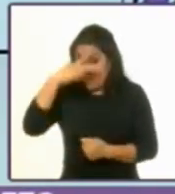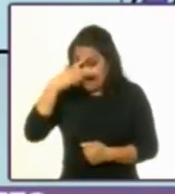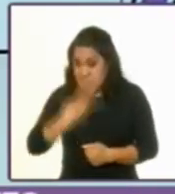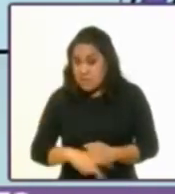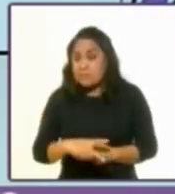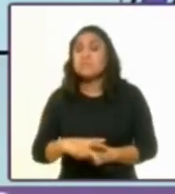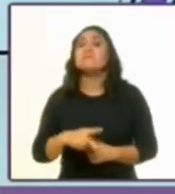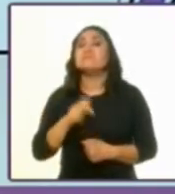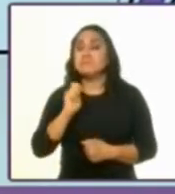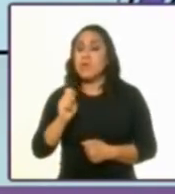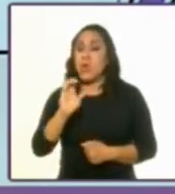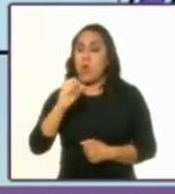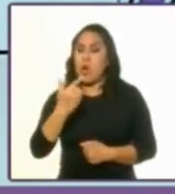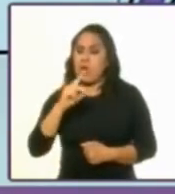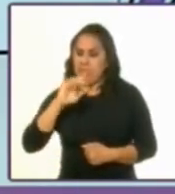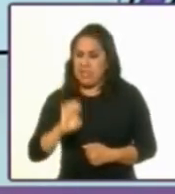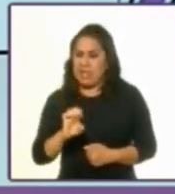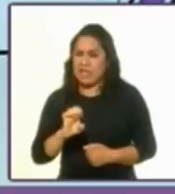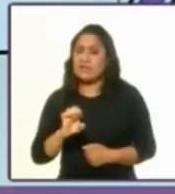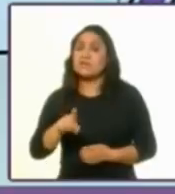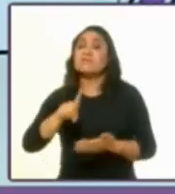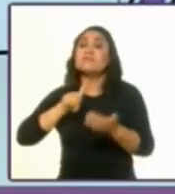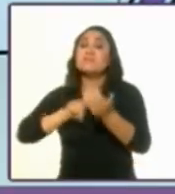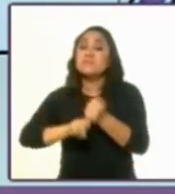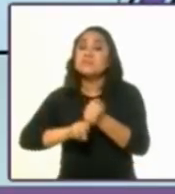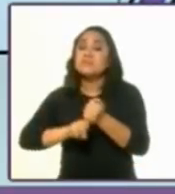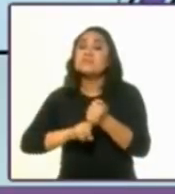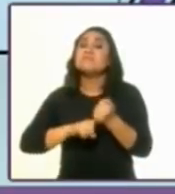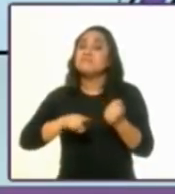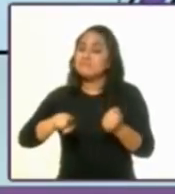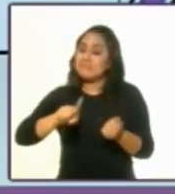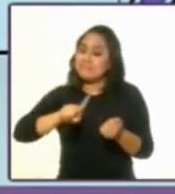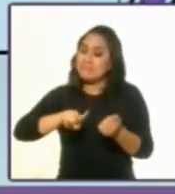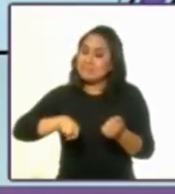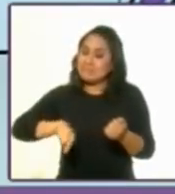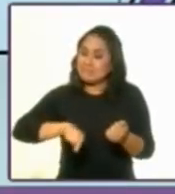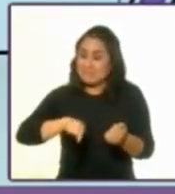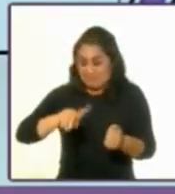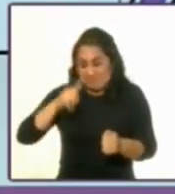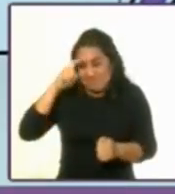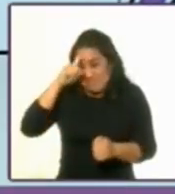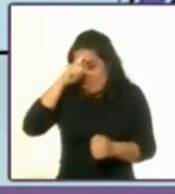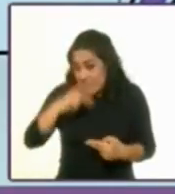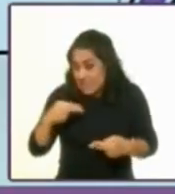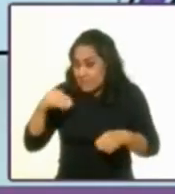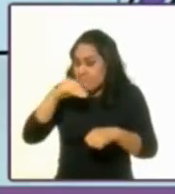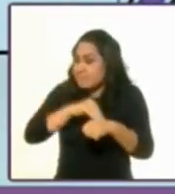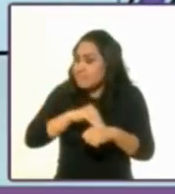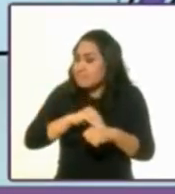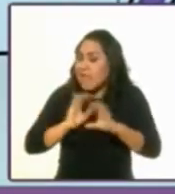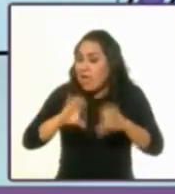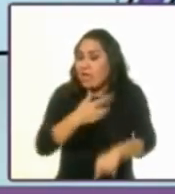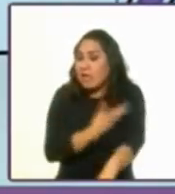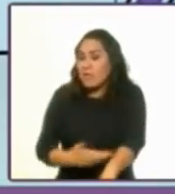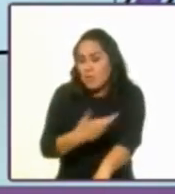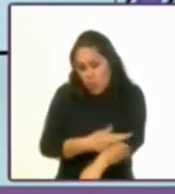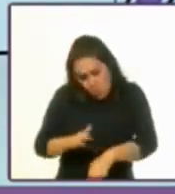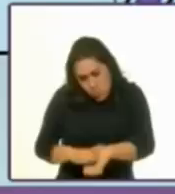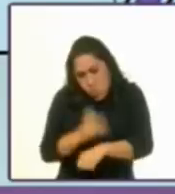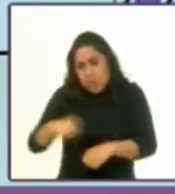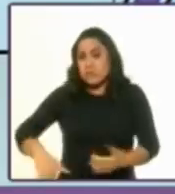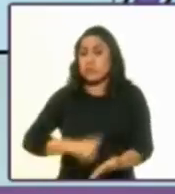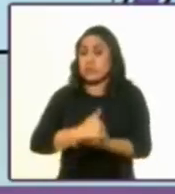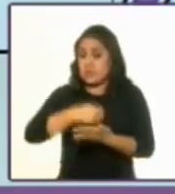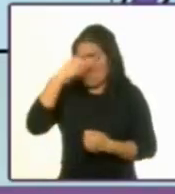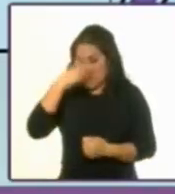calificada por la ocde como una de las entidades federativas donde es más difícil poner un negocio y por eso vamos a convertir esta ciudad